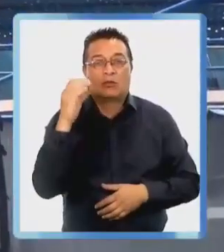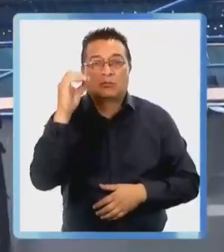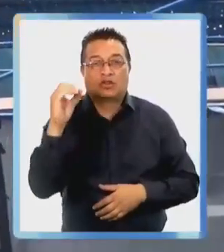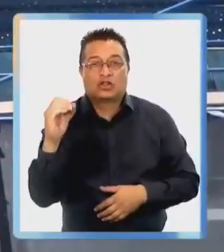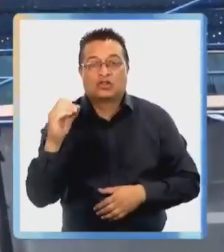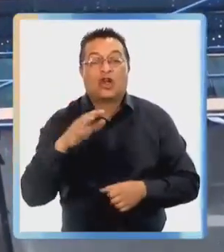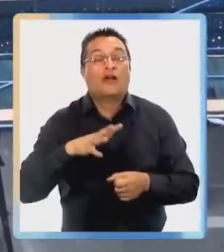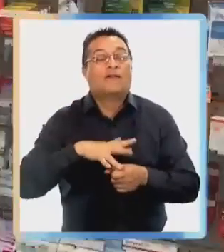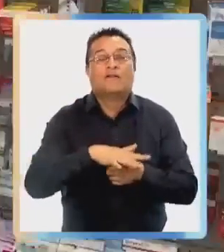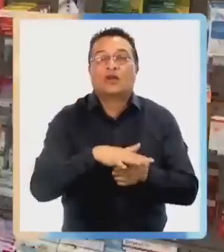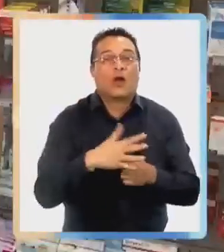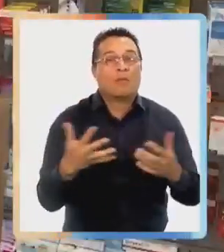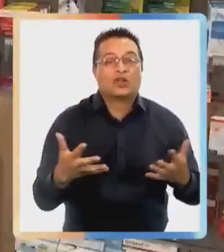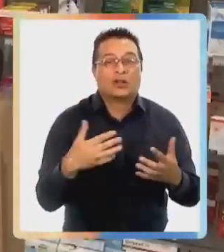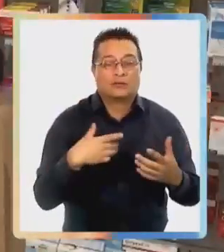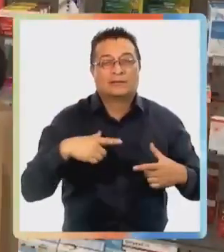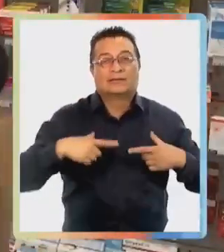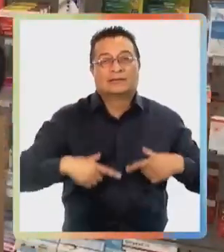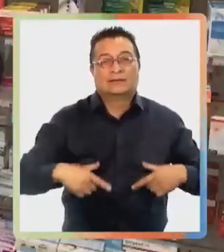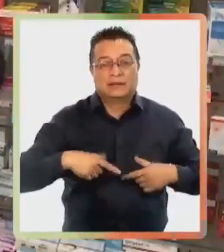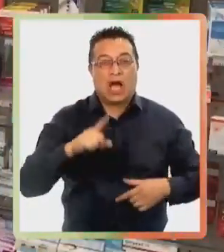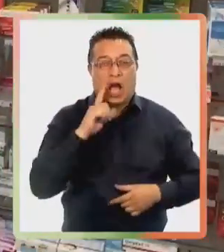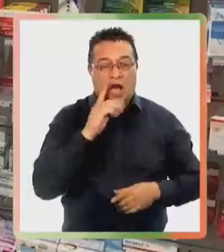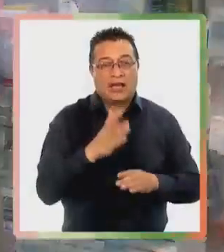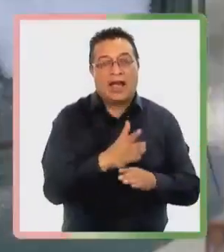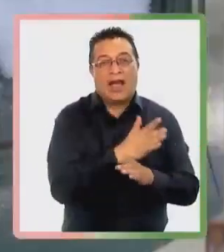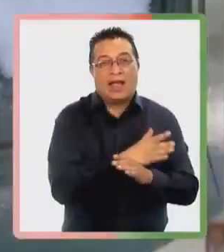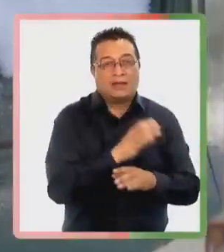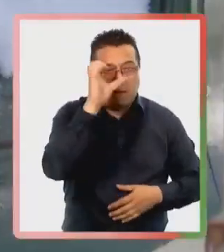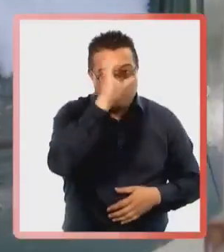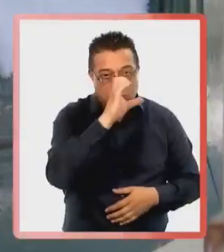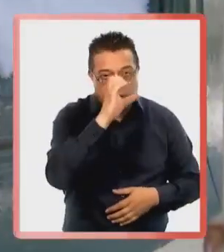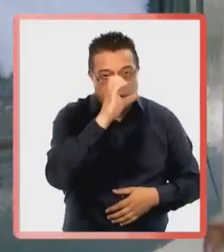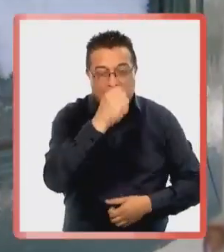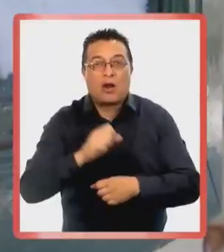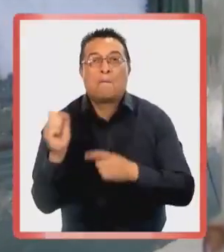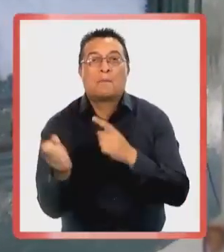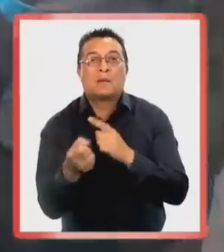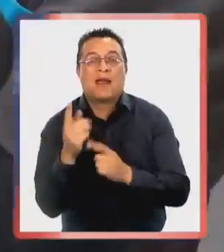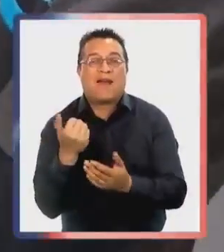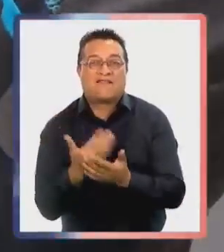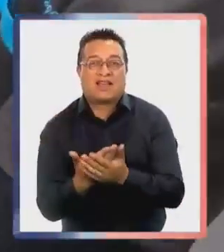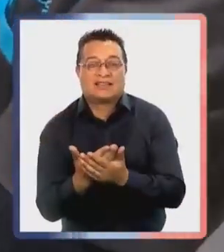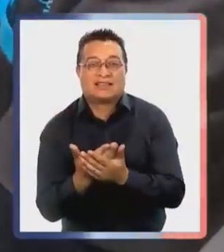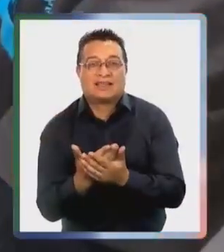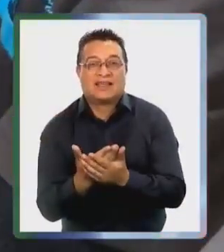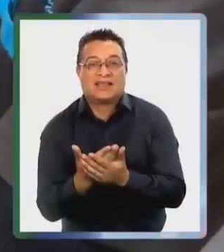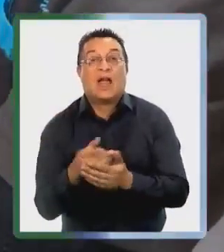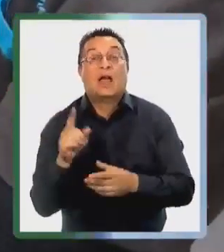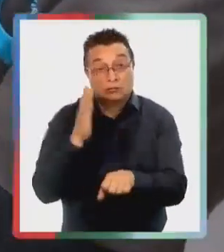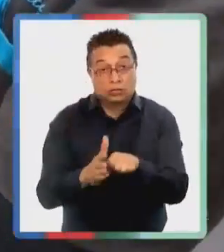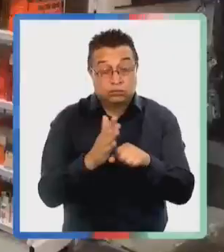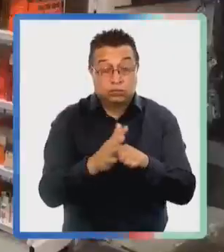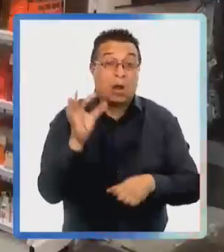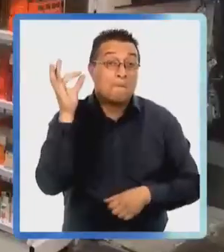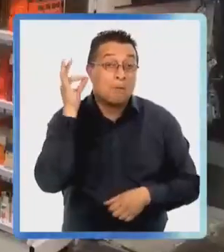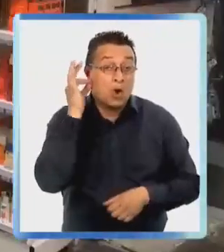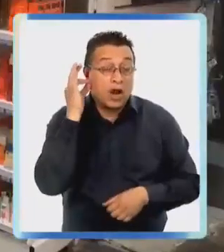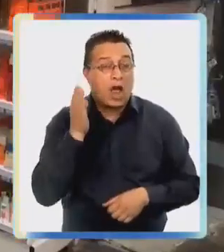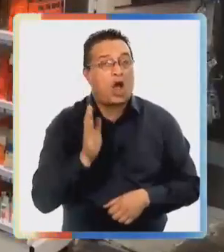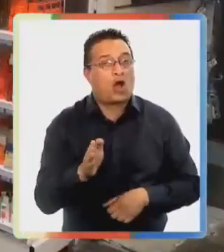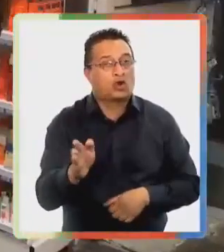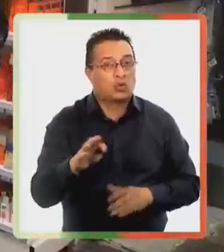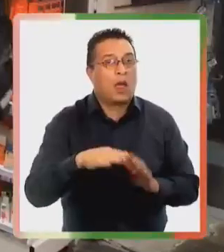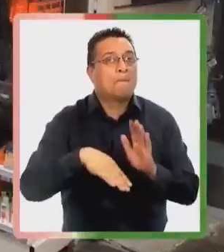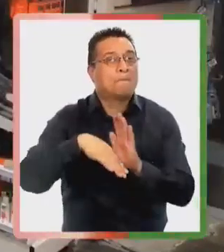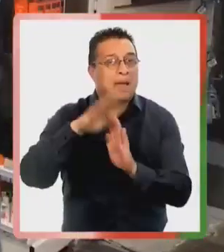encontraban cesantes y aquellas que buscaban trabajo por primera vez. El desempleo entre las mujeres continúa siendo mayor que en los hombres,